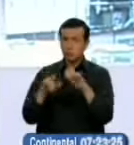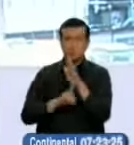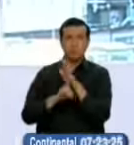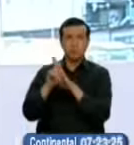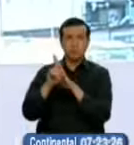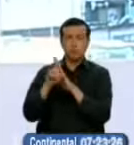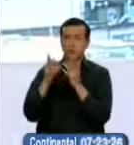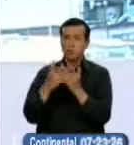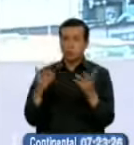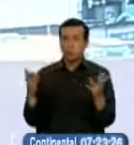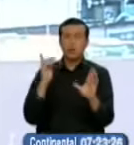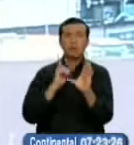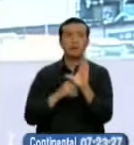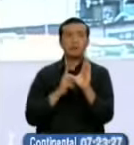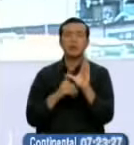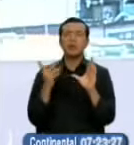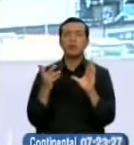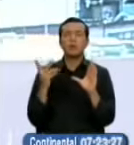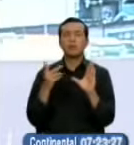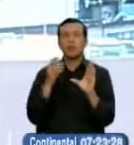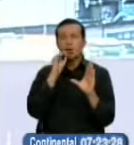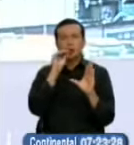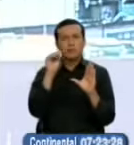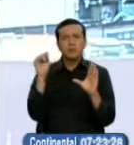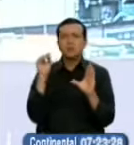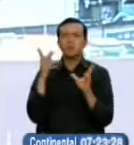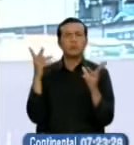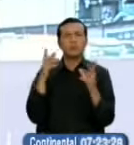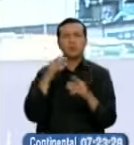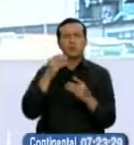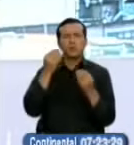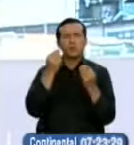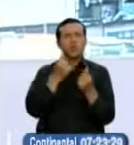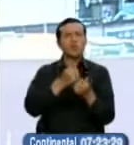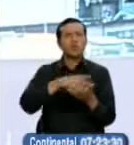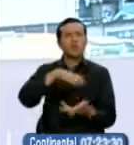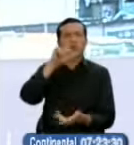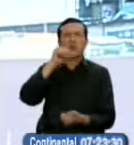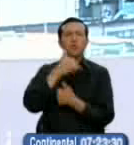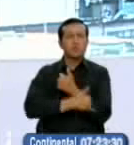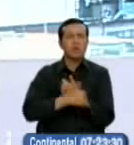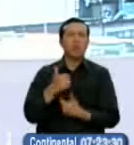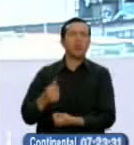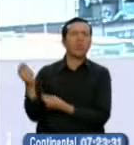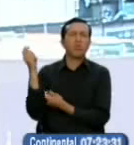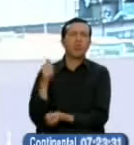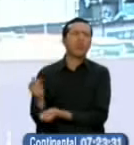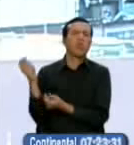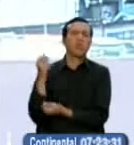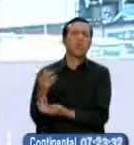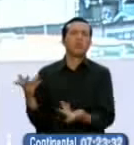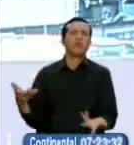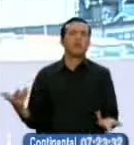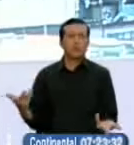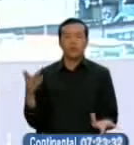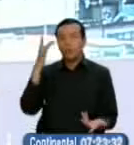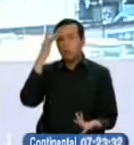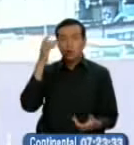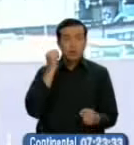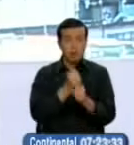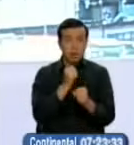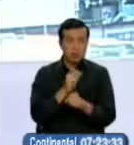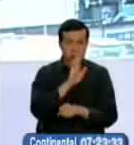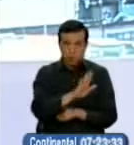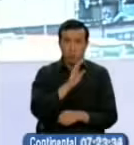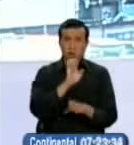desarrollo de los bienes de capital, pero lo que estamos diciendo aquí, con tanto dinero que ha salido, que se ha fugado de este país, producto del trabajo de ese